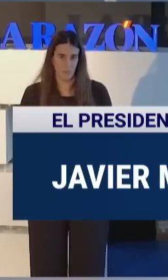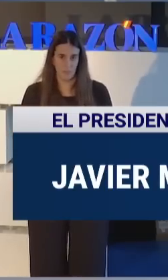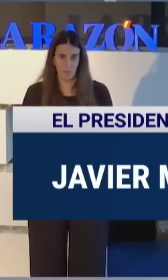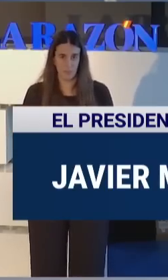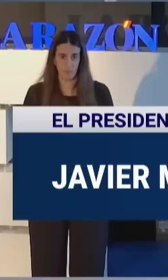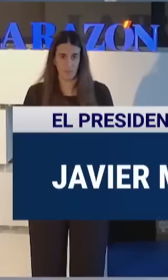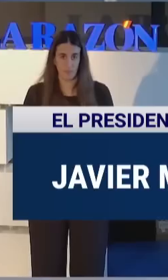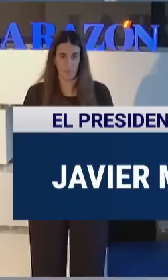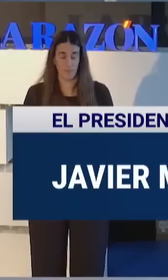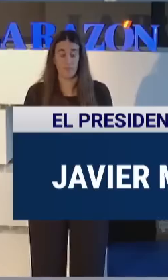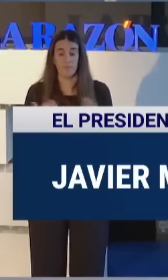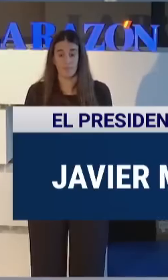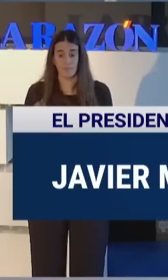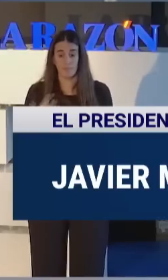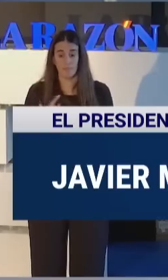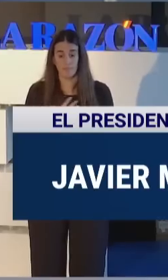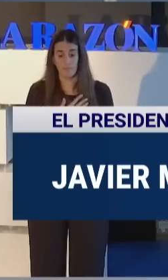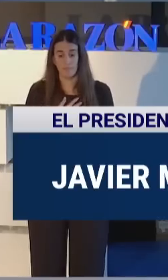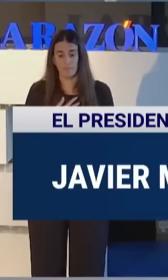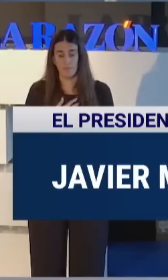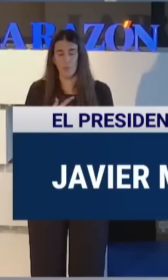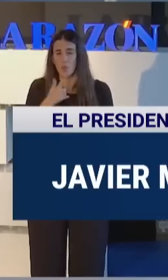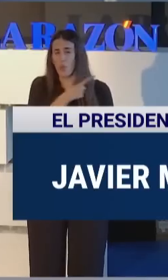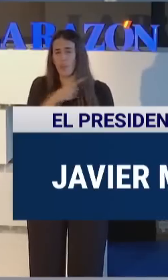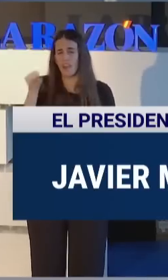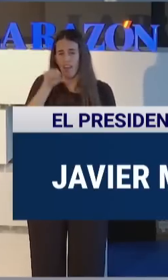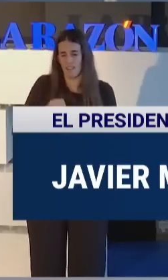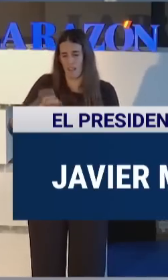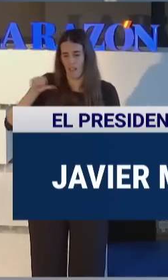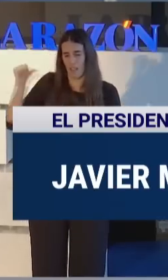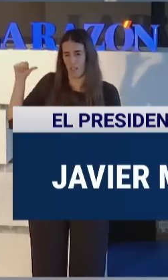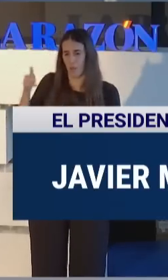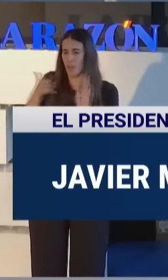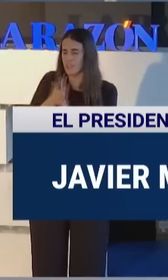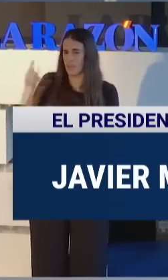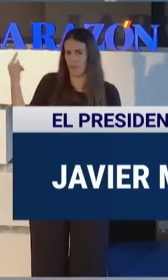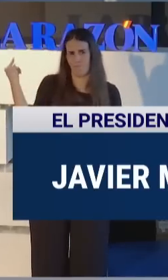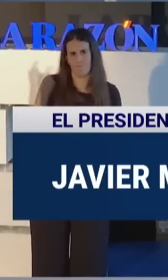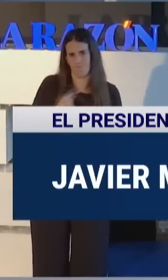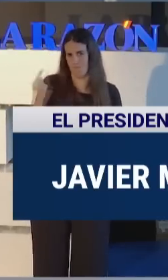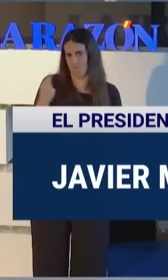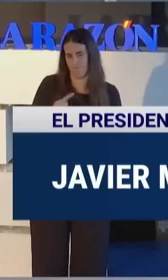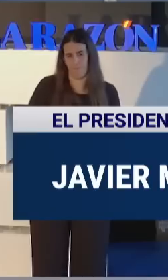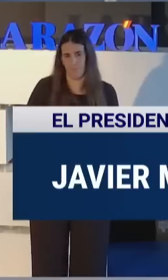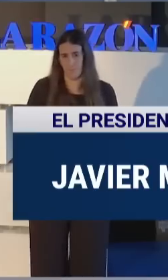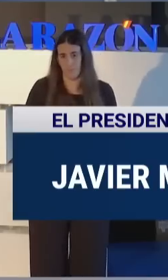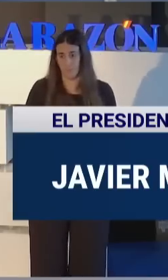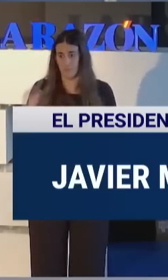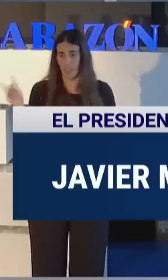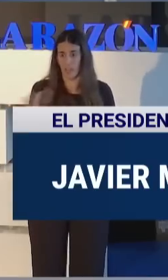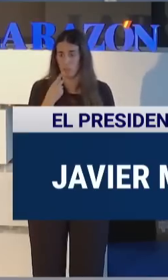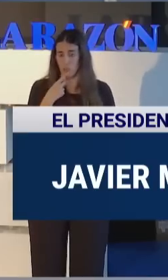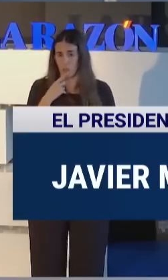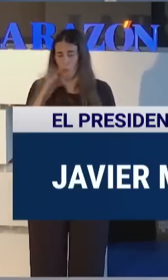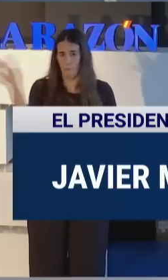Entonces, nosotros venimos de una decadencia de más de 100 años. O sea, a nosotros nos pasó literalmente como un sapo.